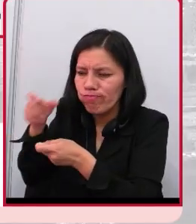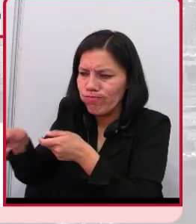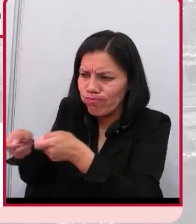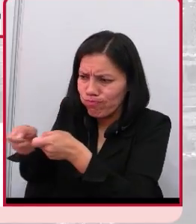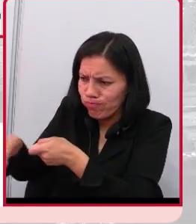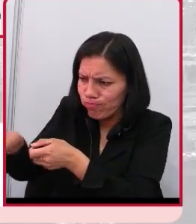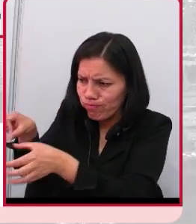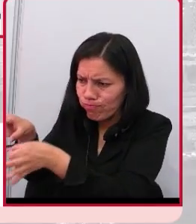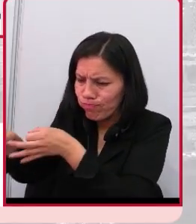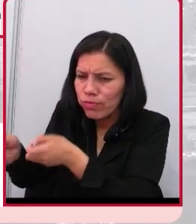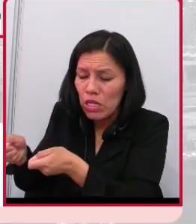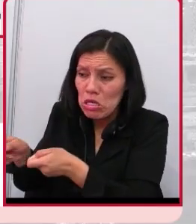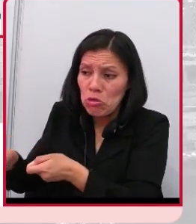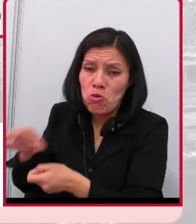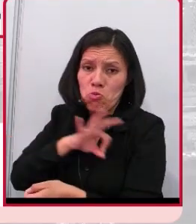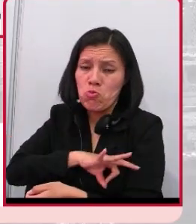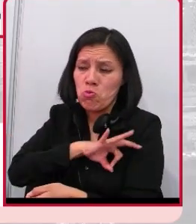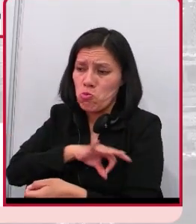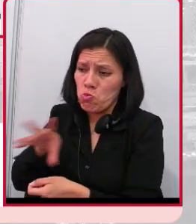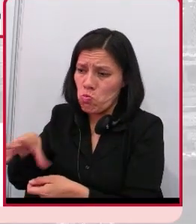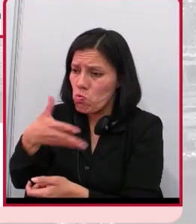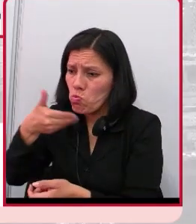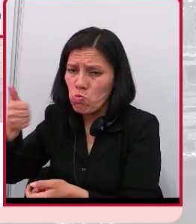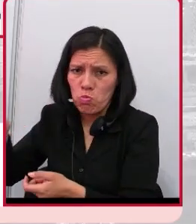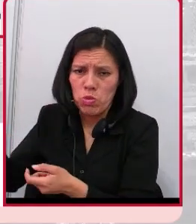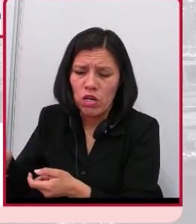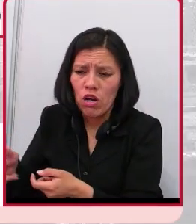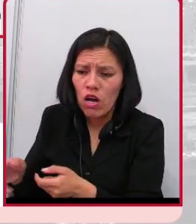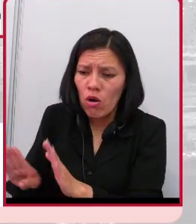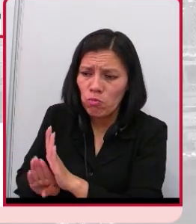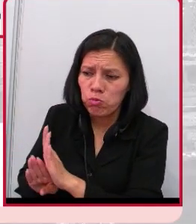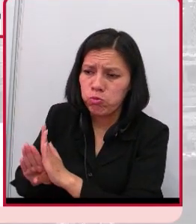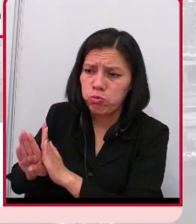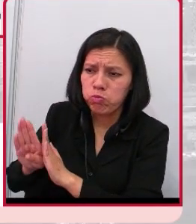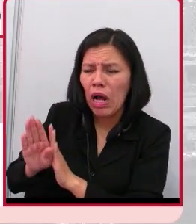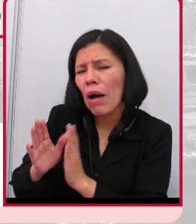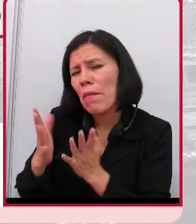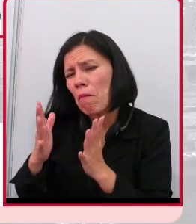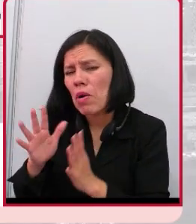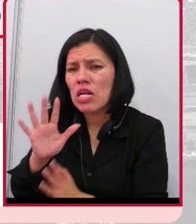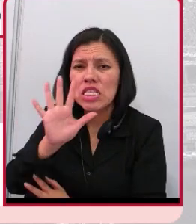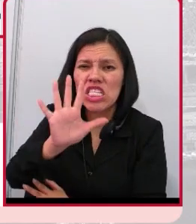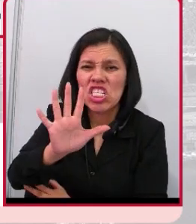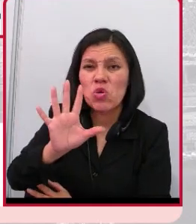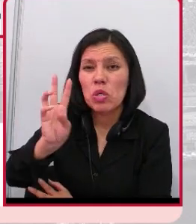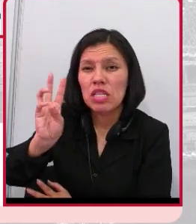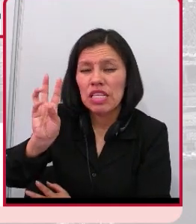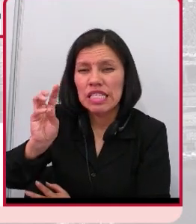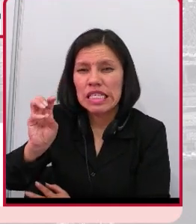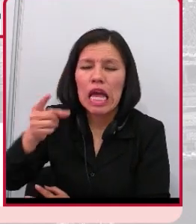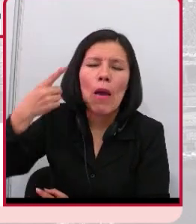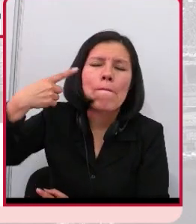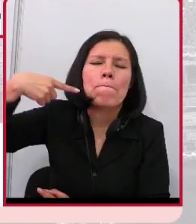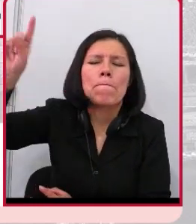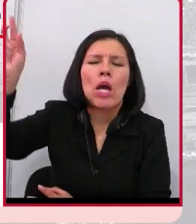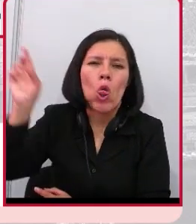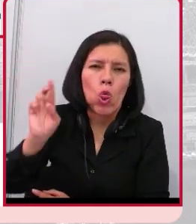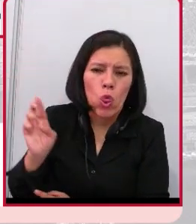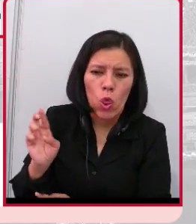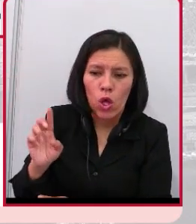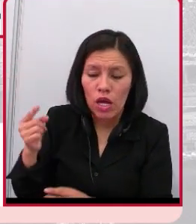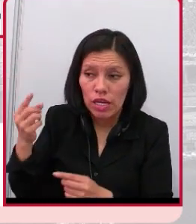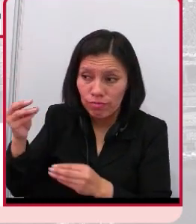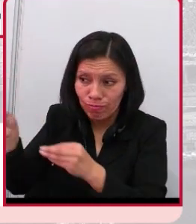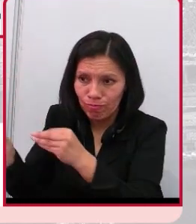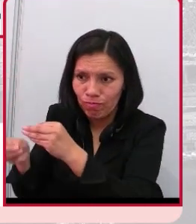esto, los beneficios han sido cercanos al 56 millones de dólares producto de esta implementación para